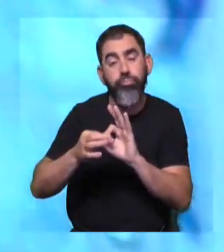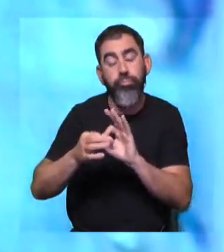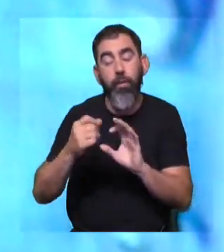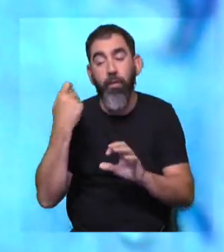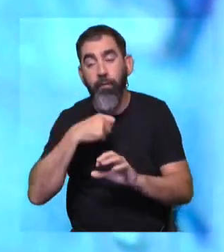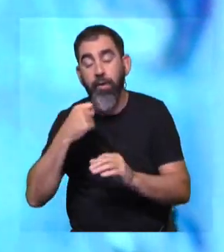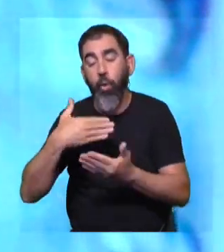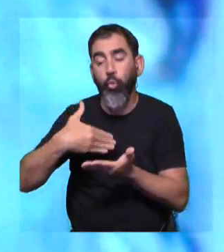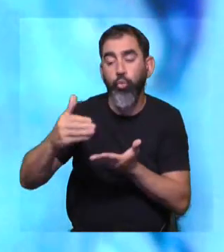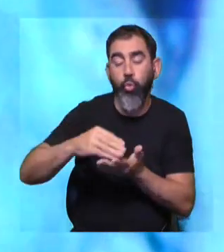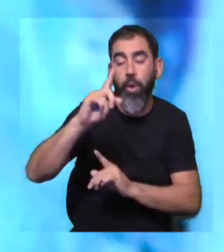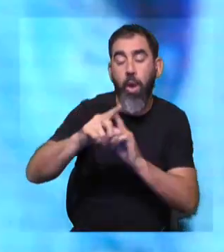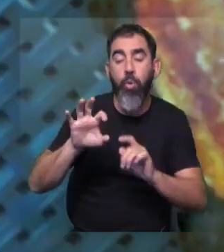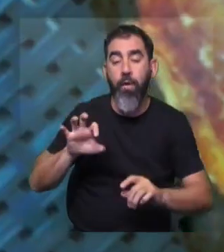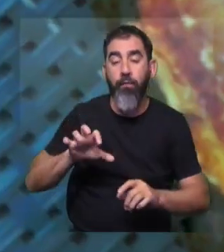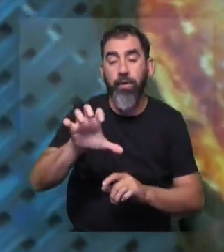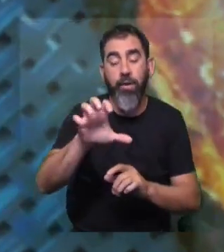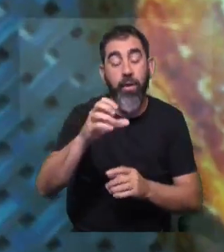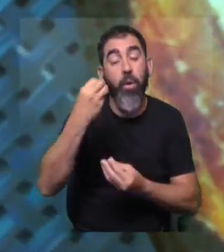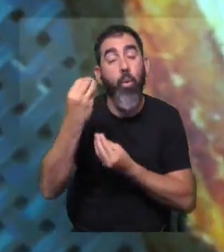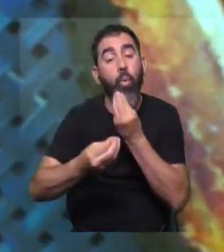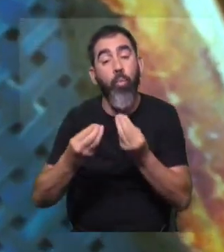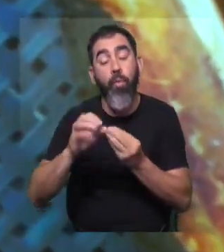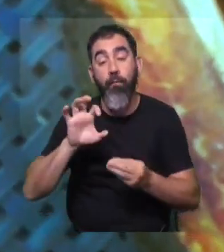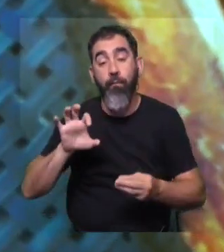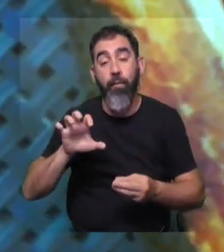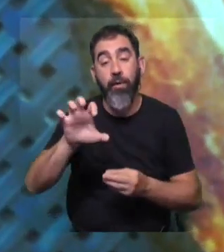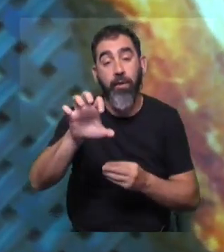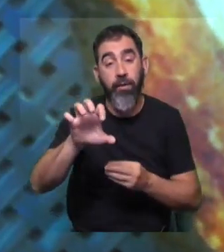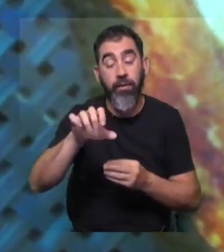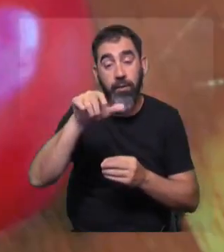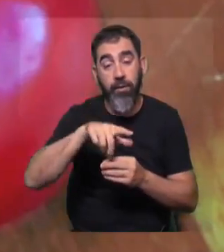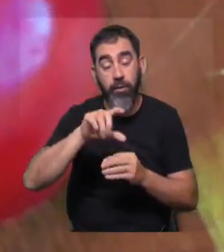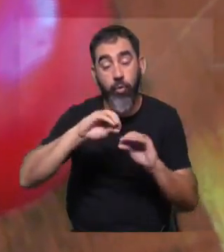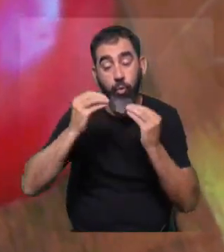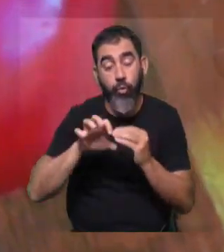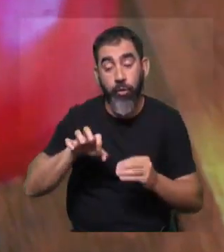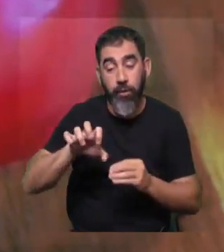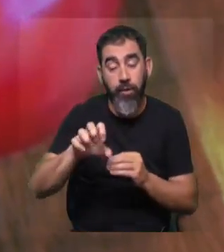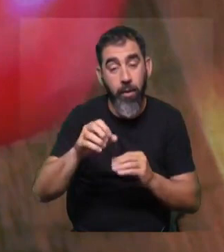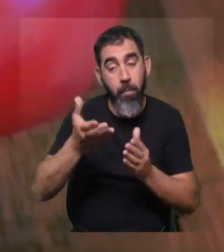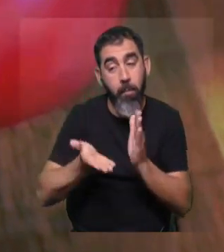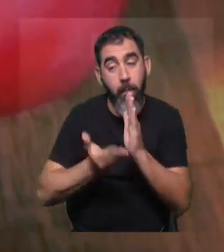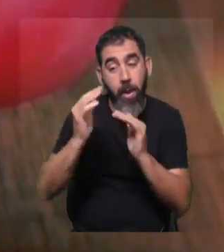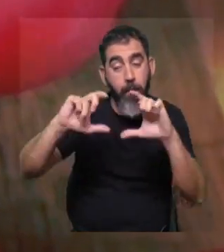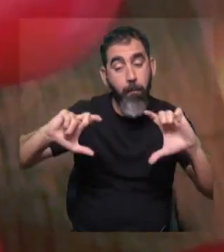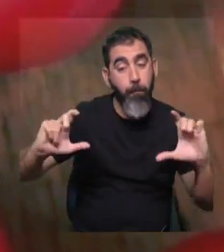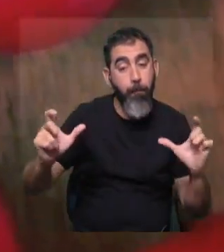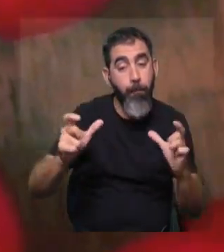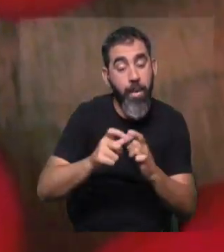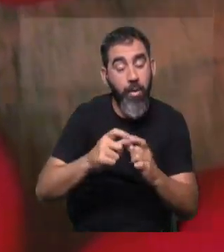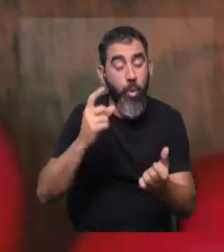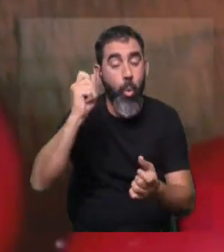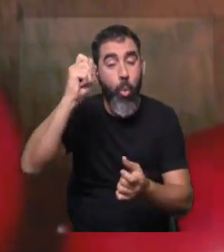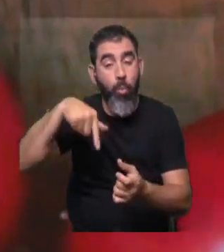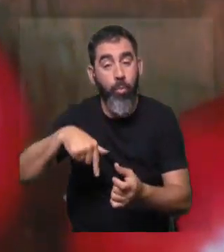carencia de algunos tipos de bacterias y cómo estas bacterias, insisto, en sus cantidades, si hay más o menos de lo que es habitual